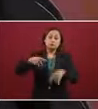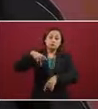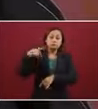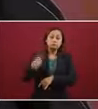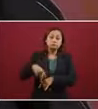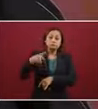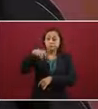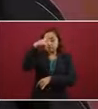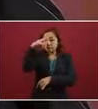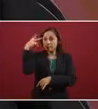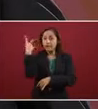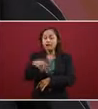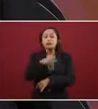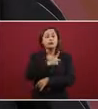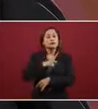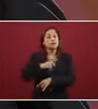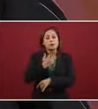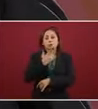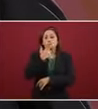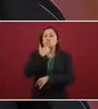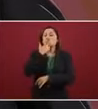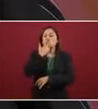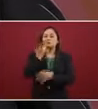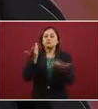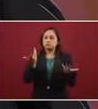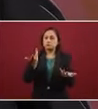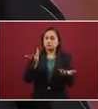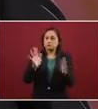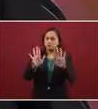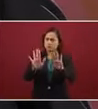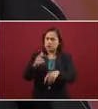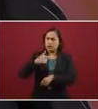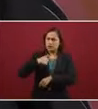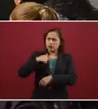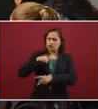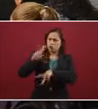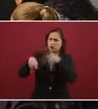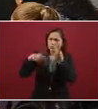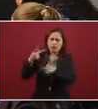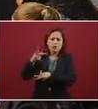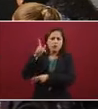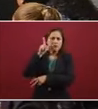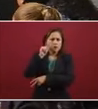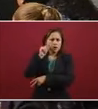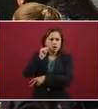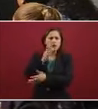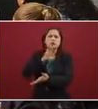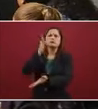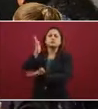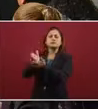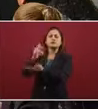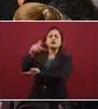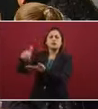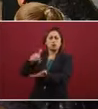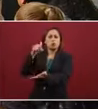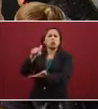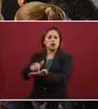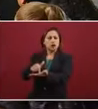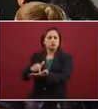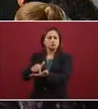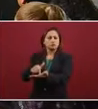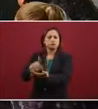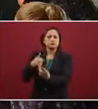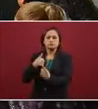ya, vamos a visitar esa zona y la gente me va